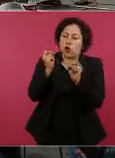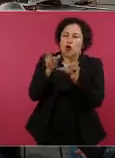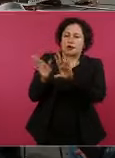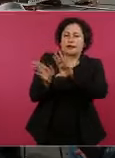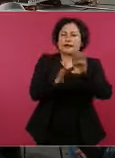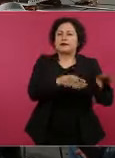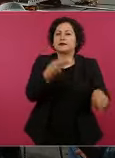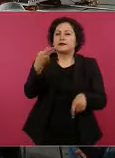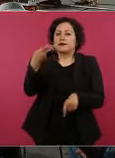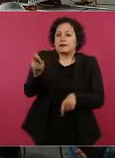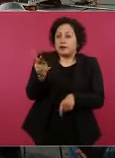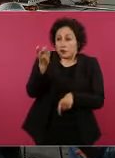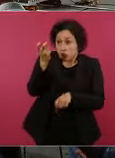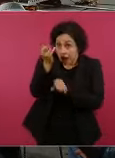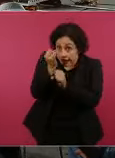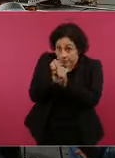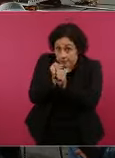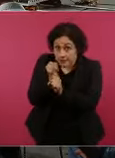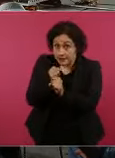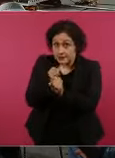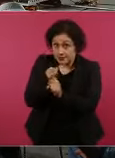Sí, pero